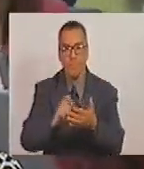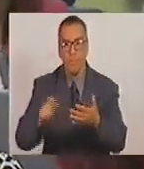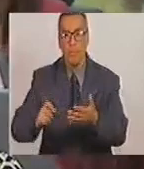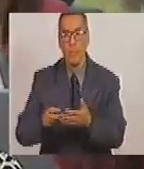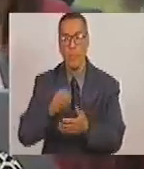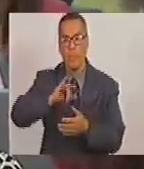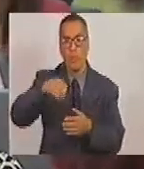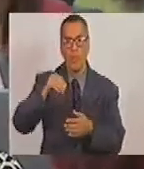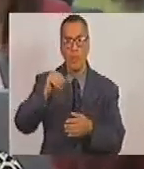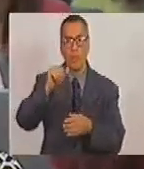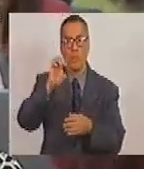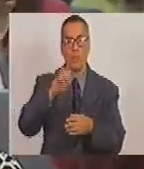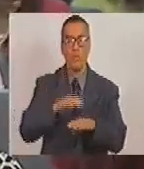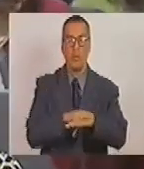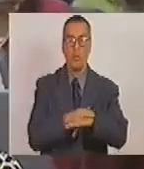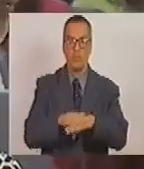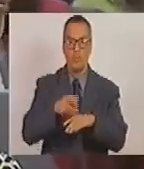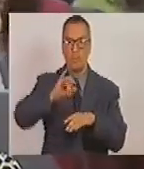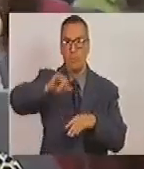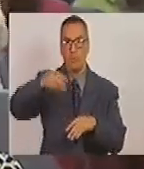José Vicente Rangel.